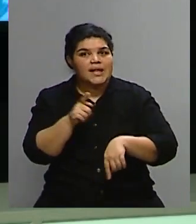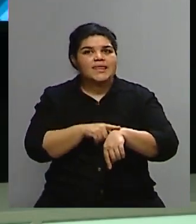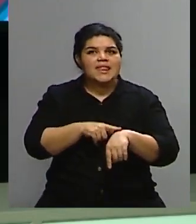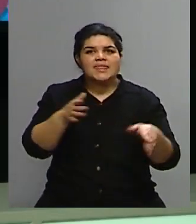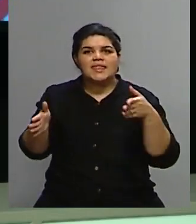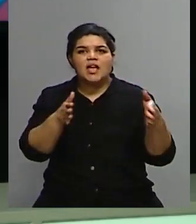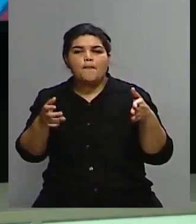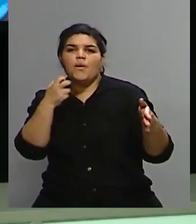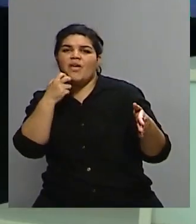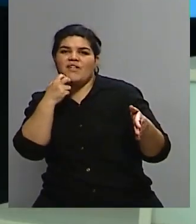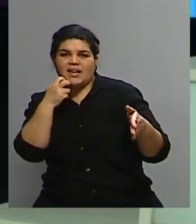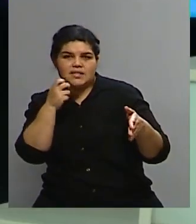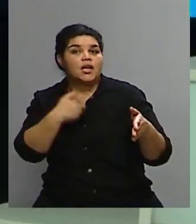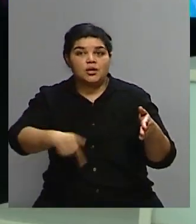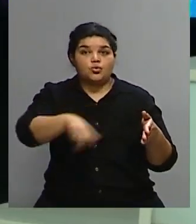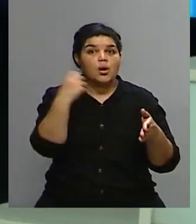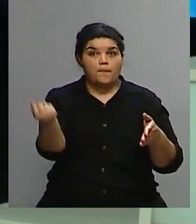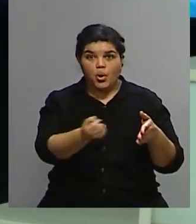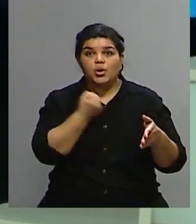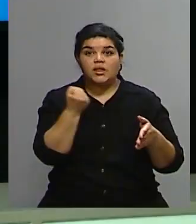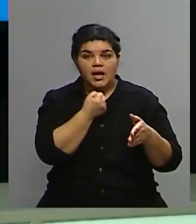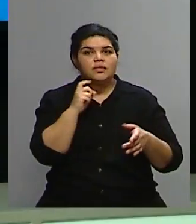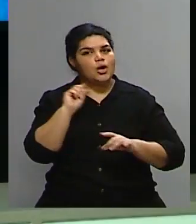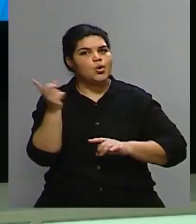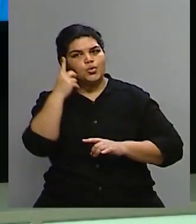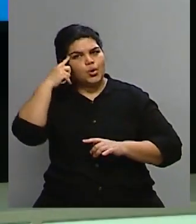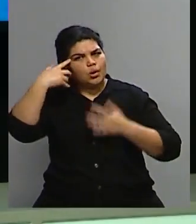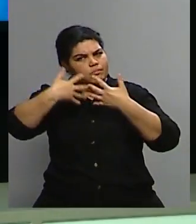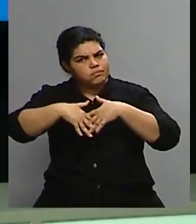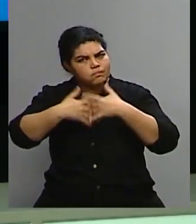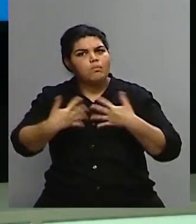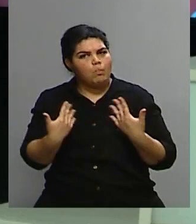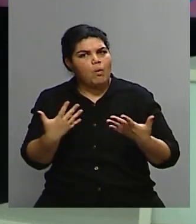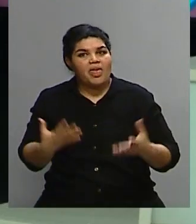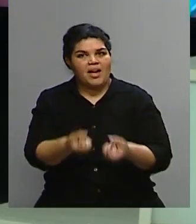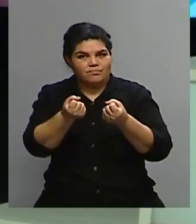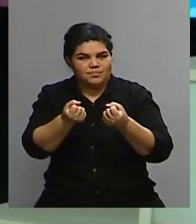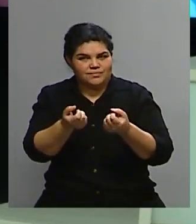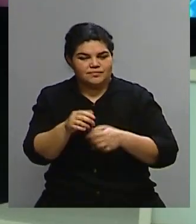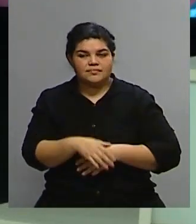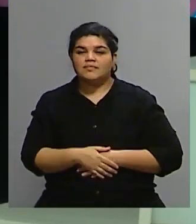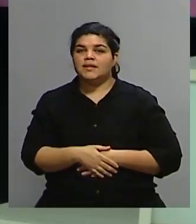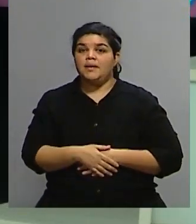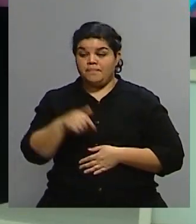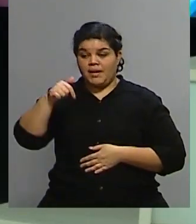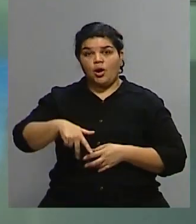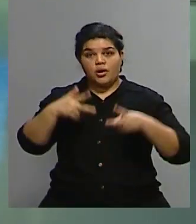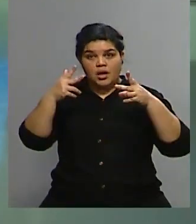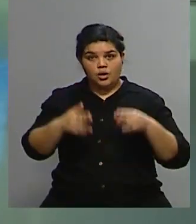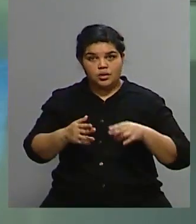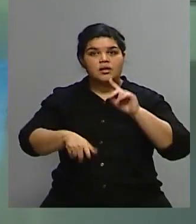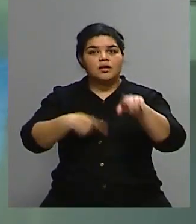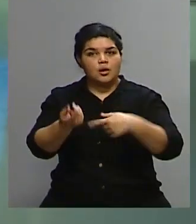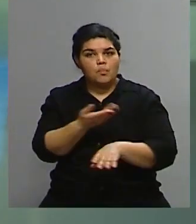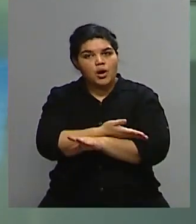la etapa de la vejez. Que nos va a tocar a todos y a todas. Exactamente. Bueno, Belén, vamos a ir a una pausa y vamos a seguir hablando de este